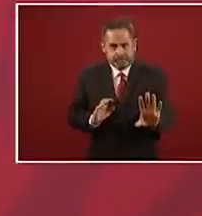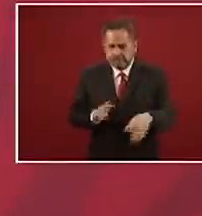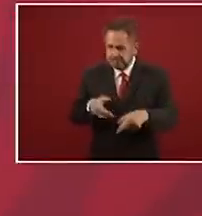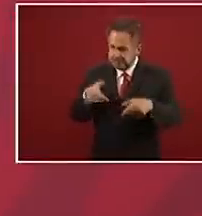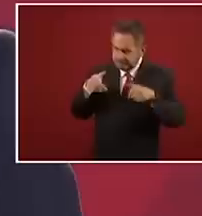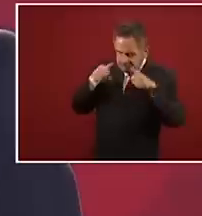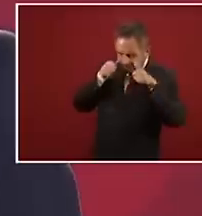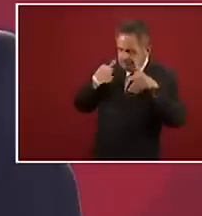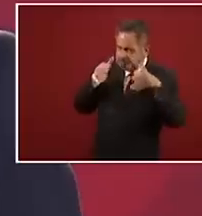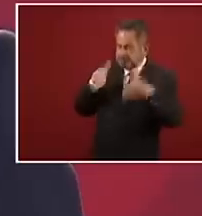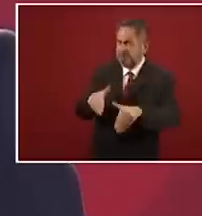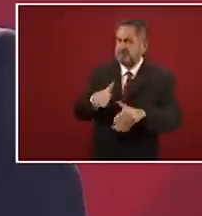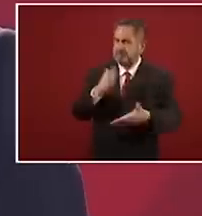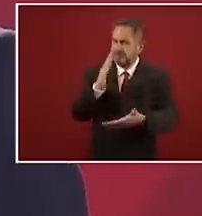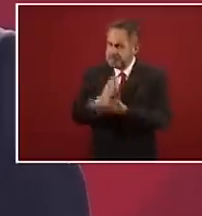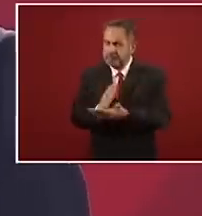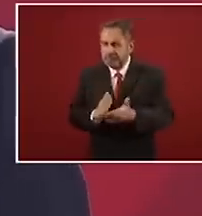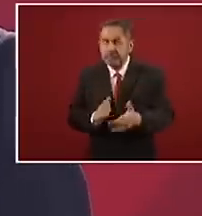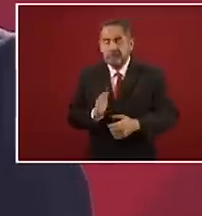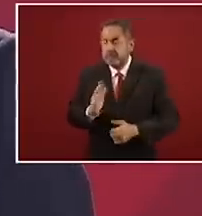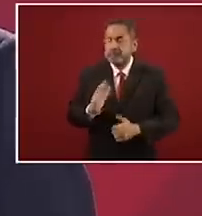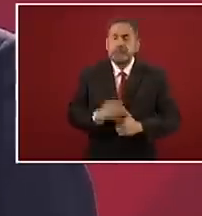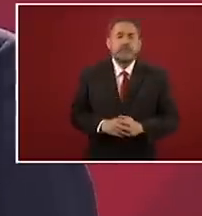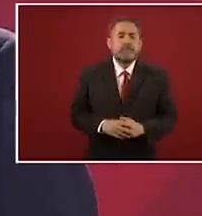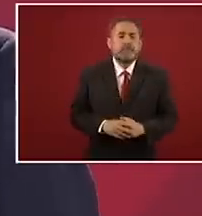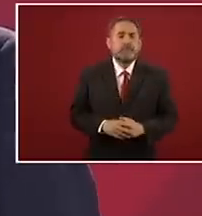atendiendo este asunto.